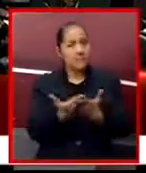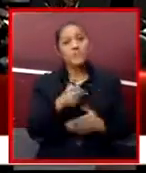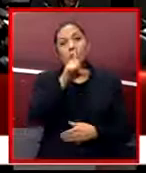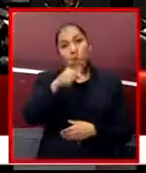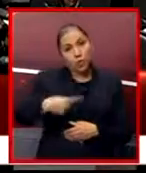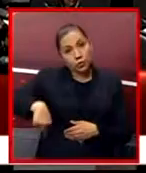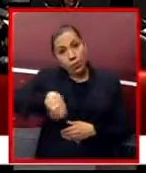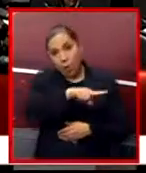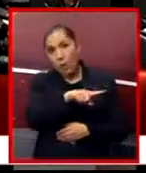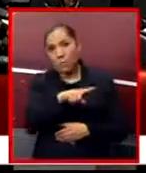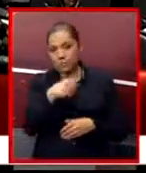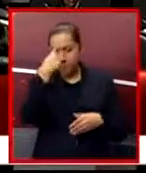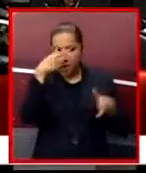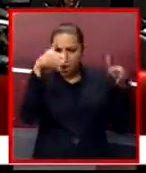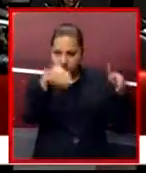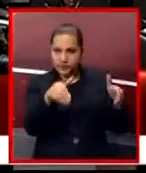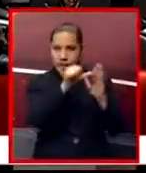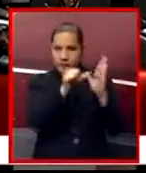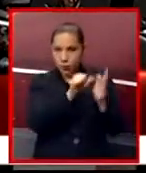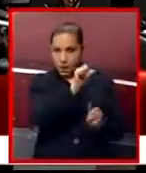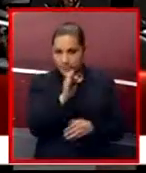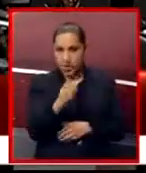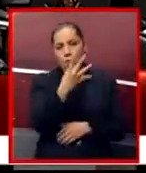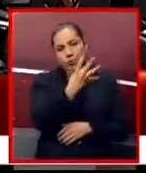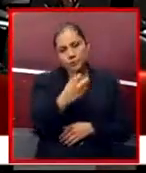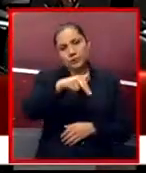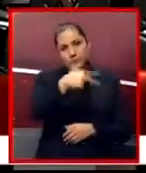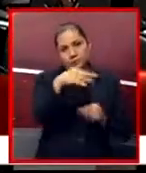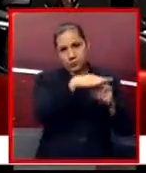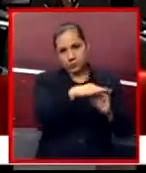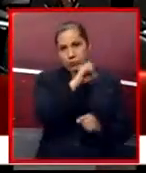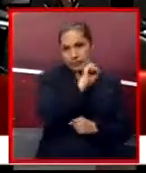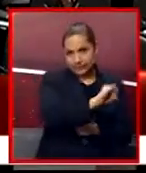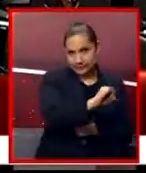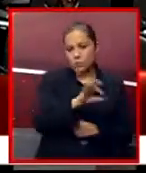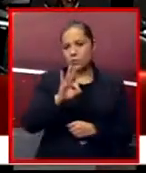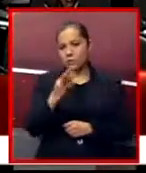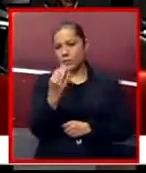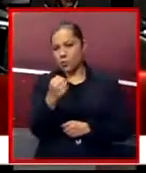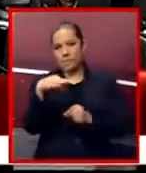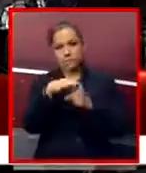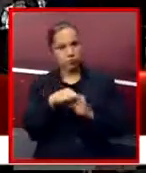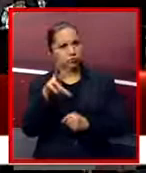fue aprobado en lo general por 413 votos en pro y 49 en contra.